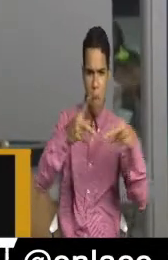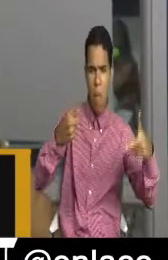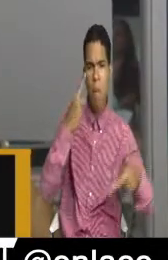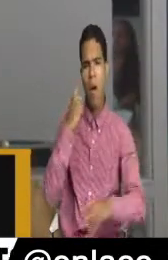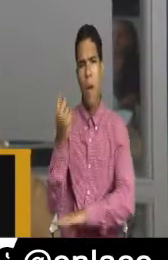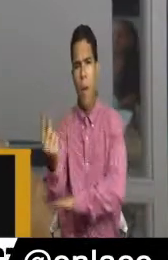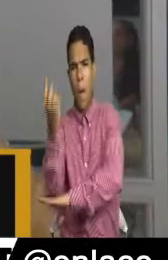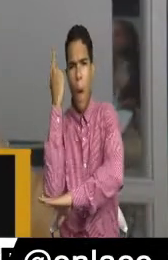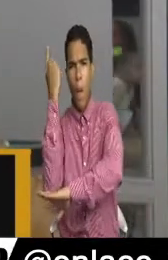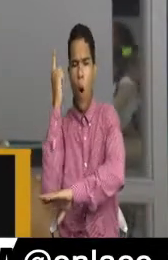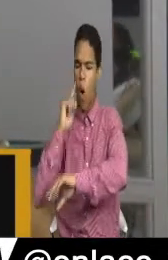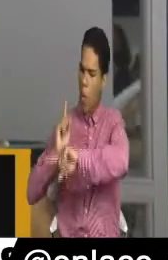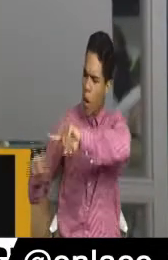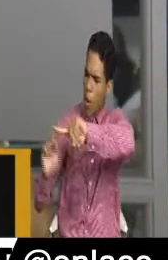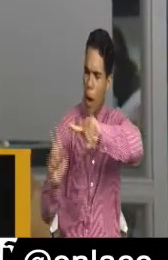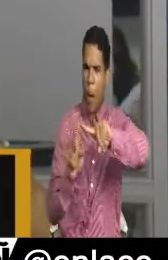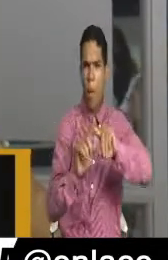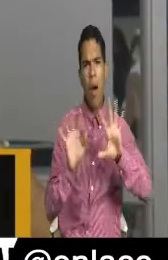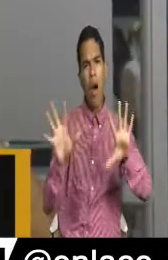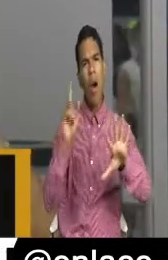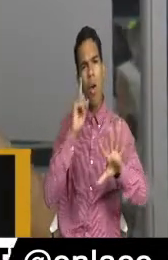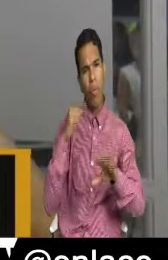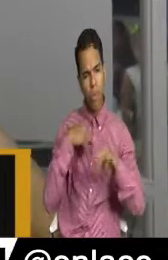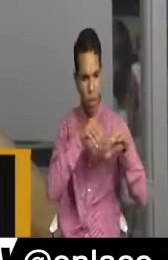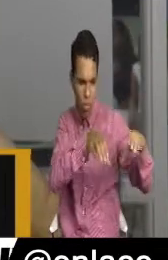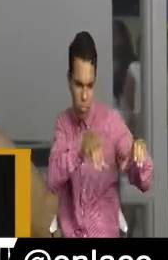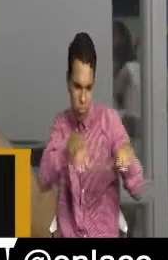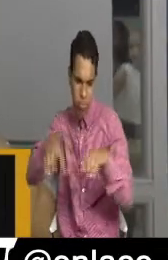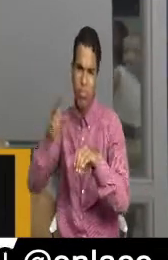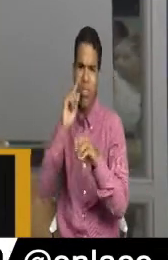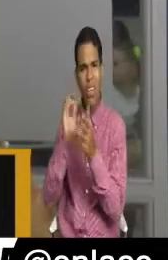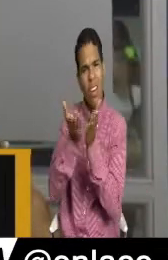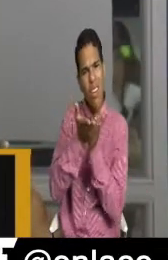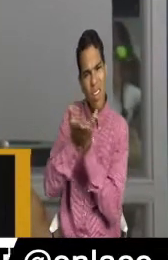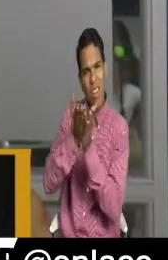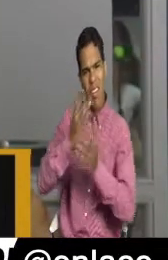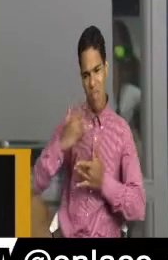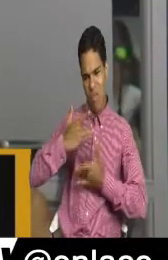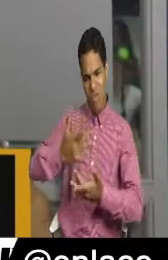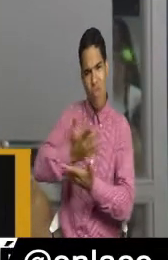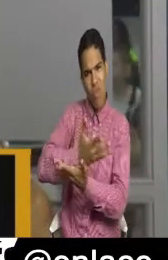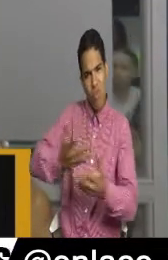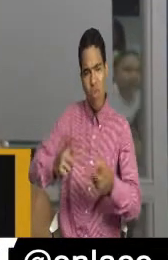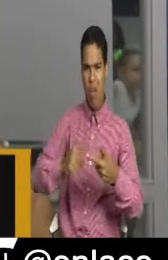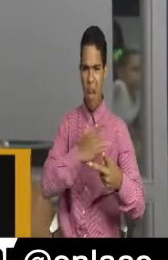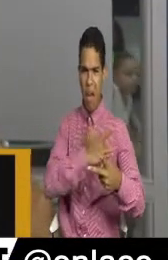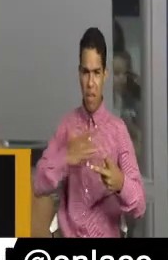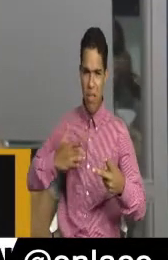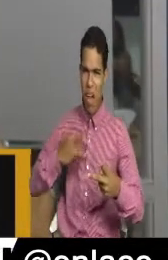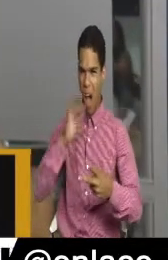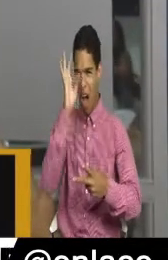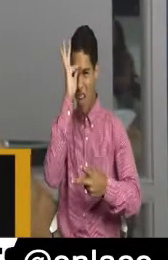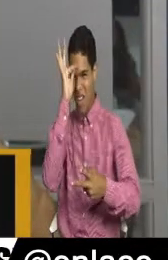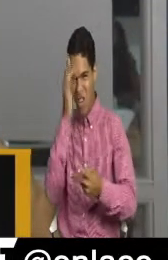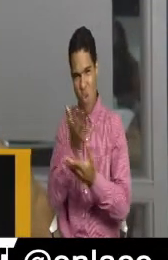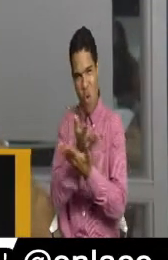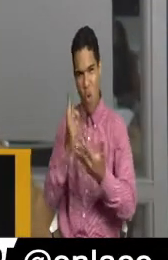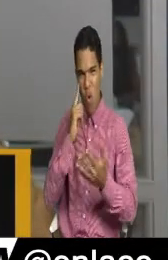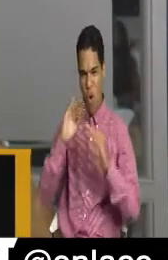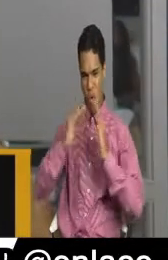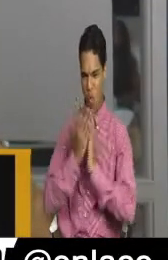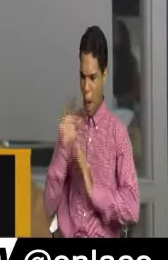allá de las obras, de su acción en la parte educativa, en la parte de la salud, por el hospital, por los